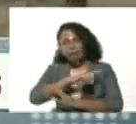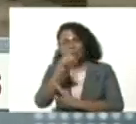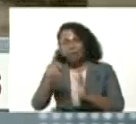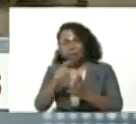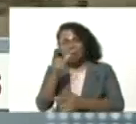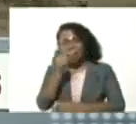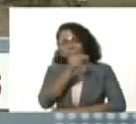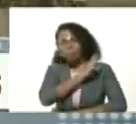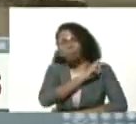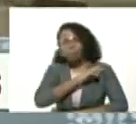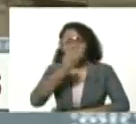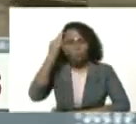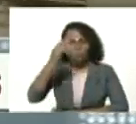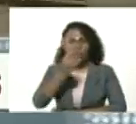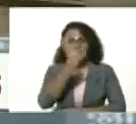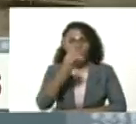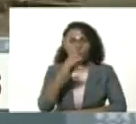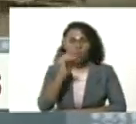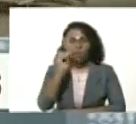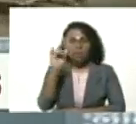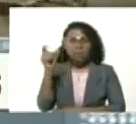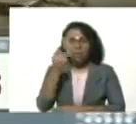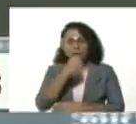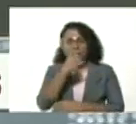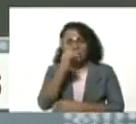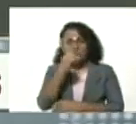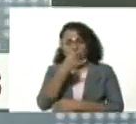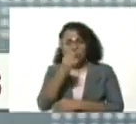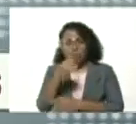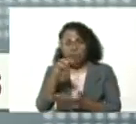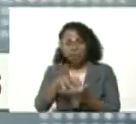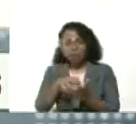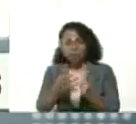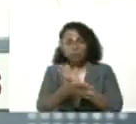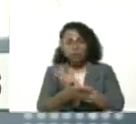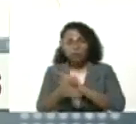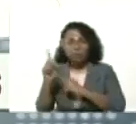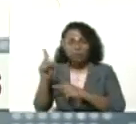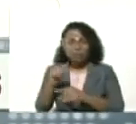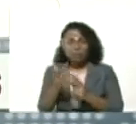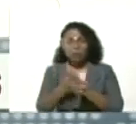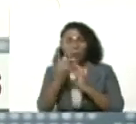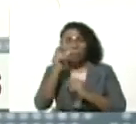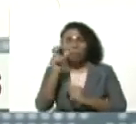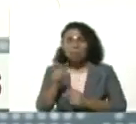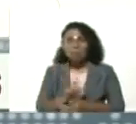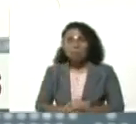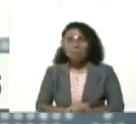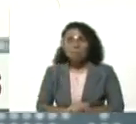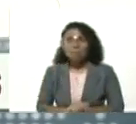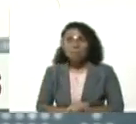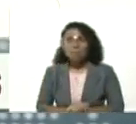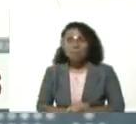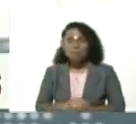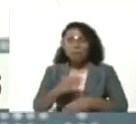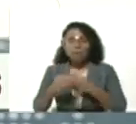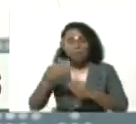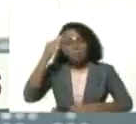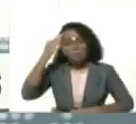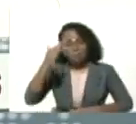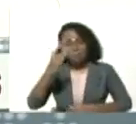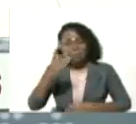Rengifo, comandante de la SODI Zulia, todo su trabajo. Al general de brigada Erasmo Ramos Irisa, comandante de la